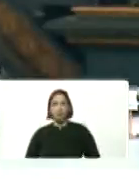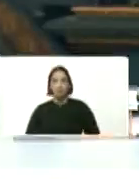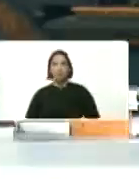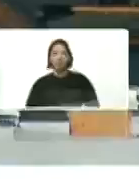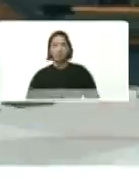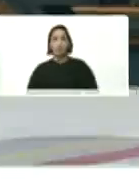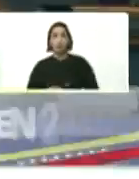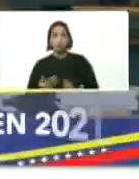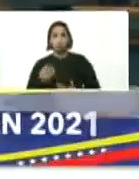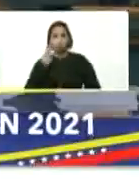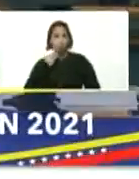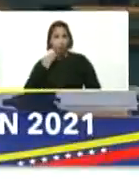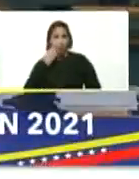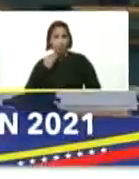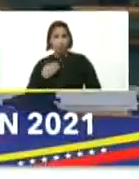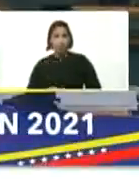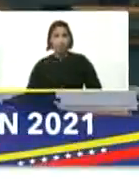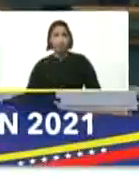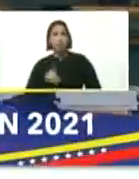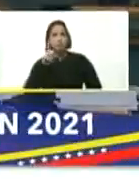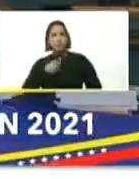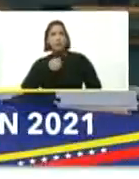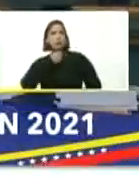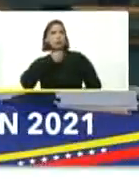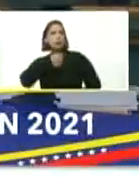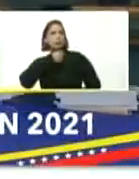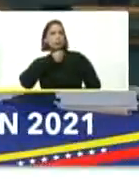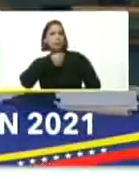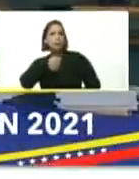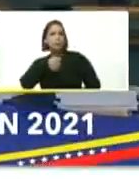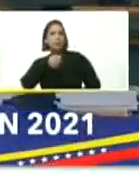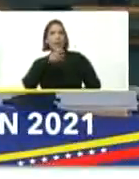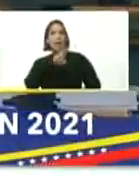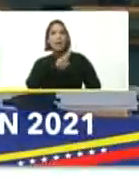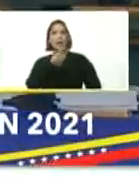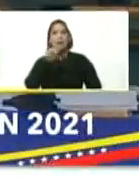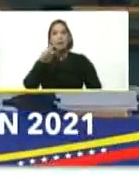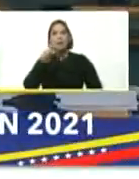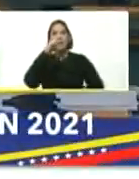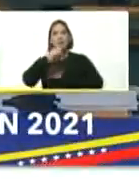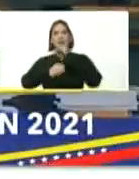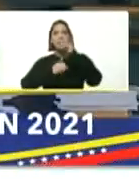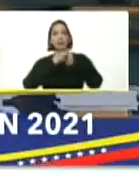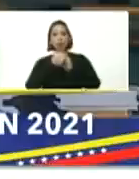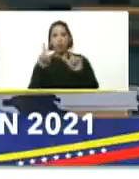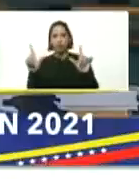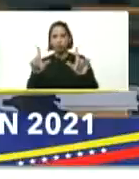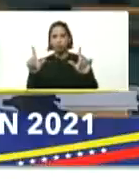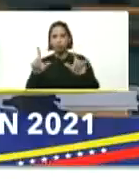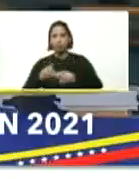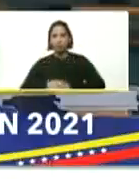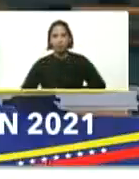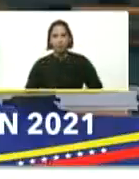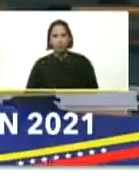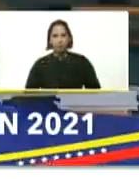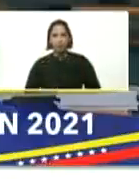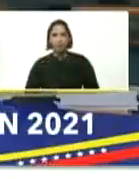de ser corresponsal de RT Internacional desde